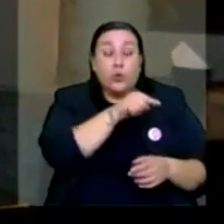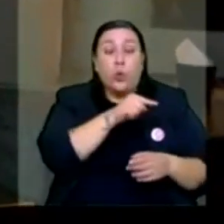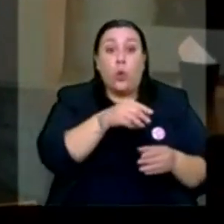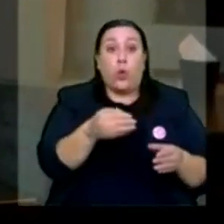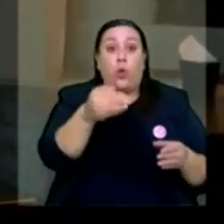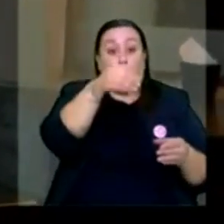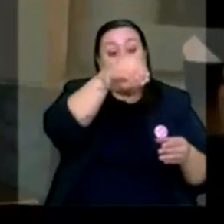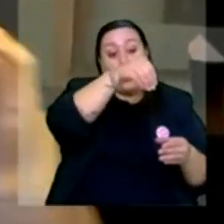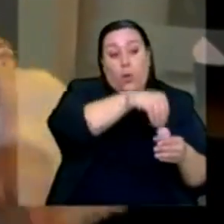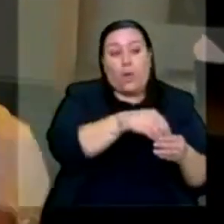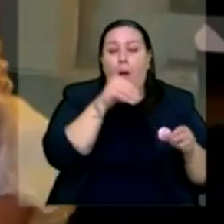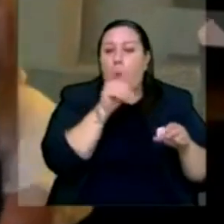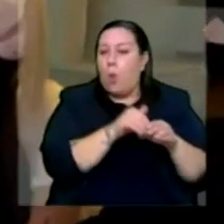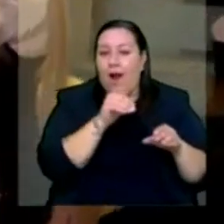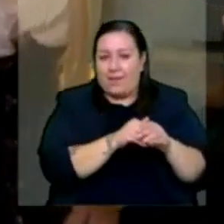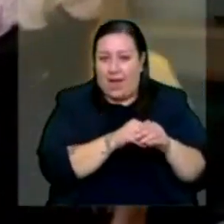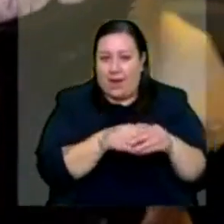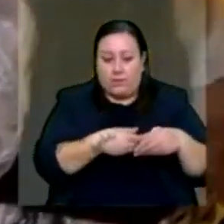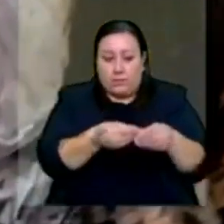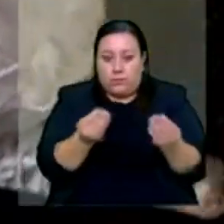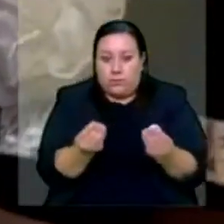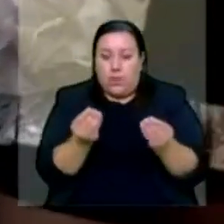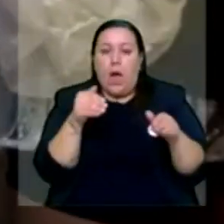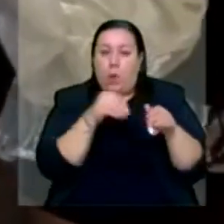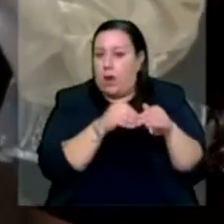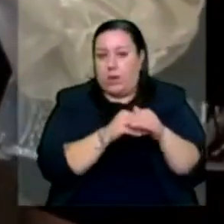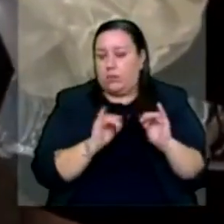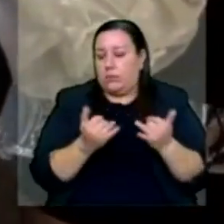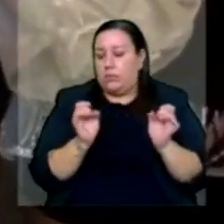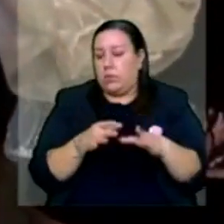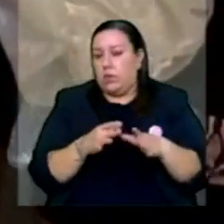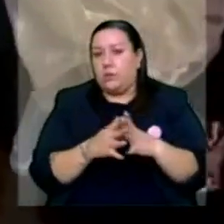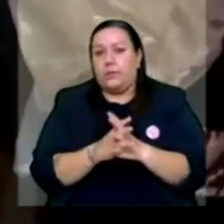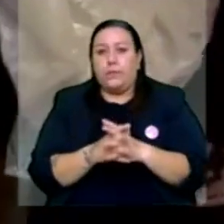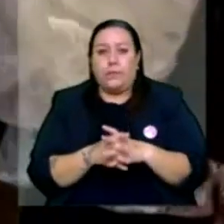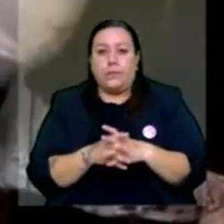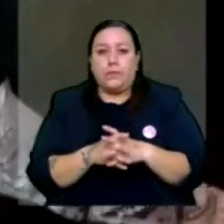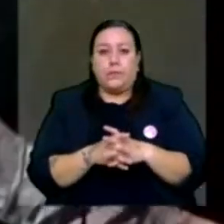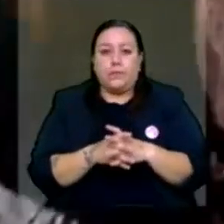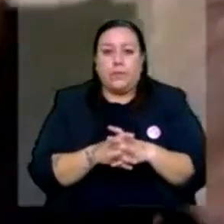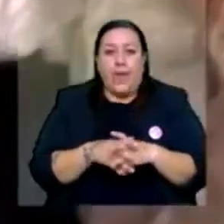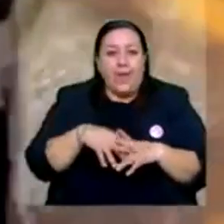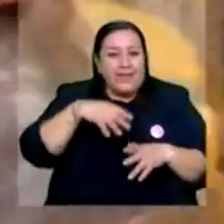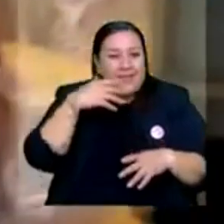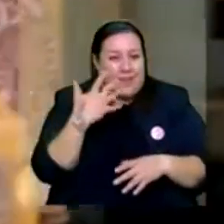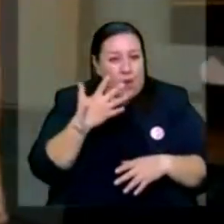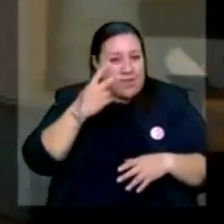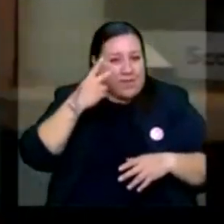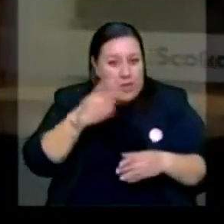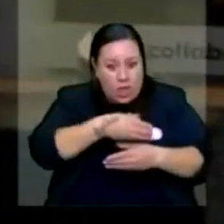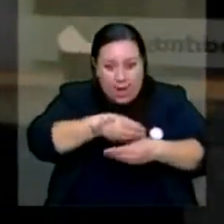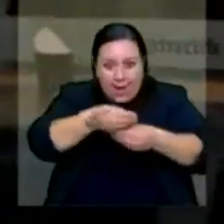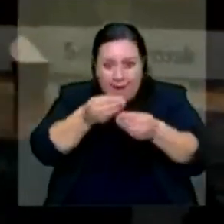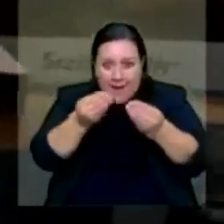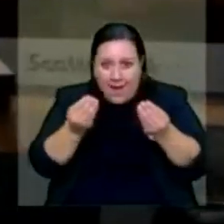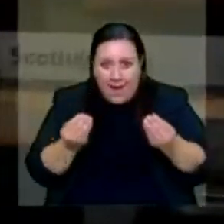adentro de la cajita ahora, por favor. De las 52 cartas, Joaquín, no te quiero